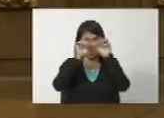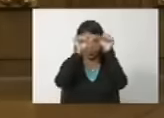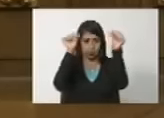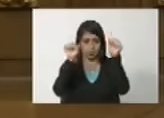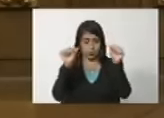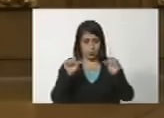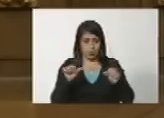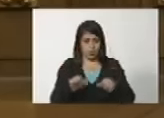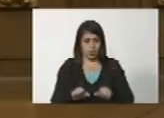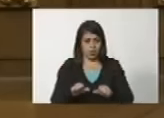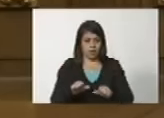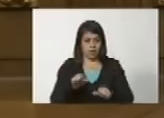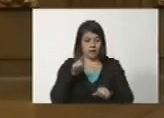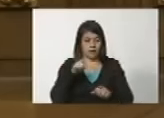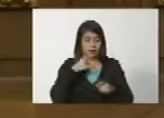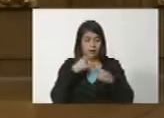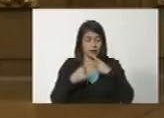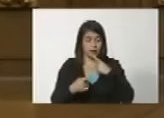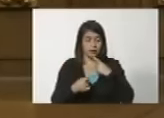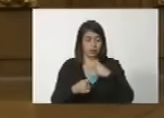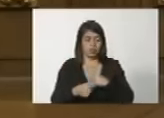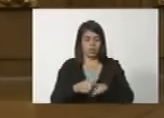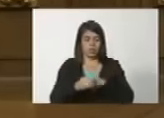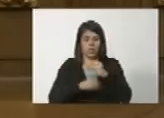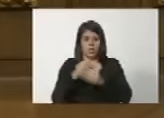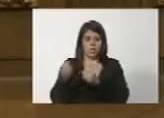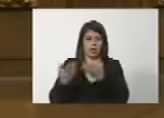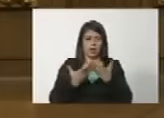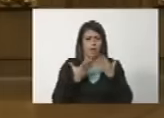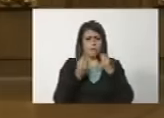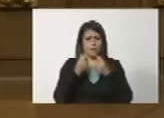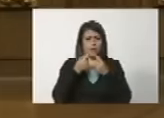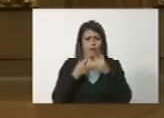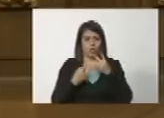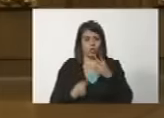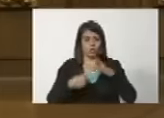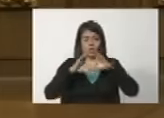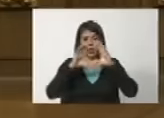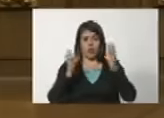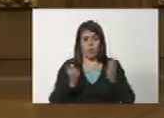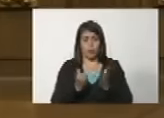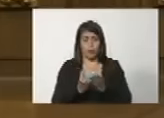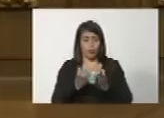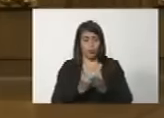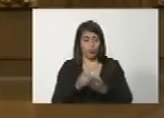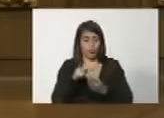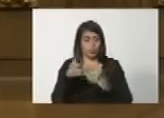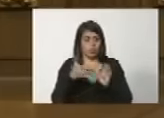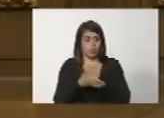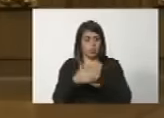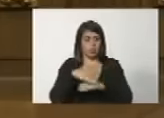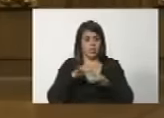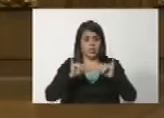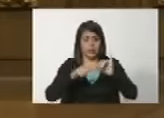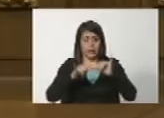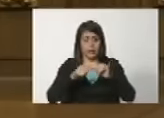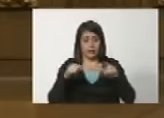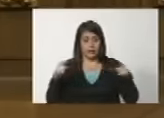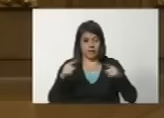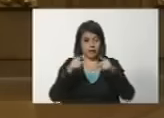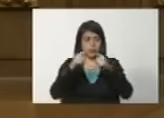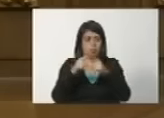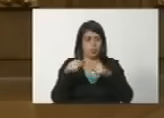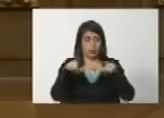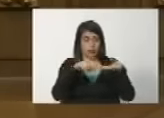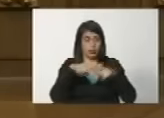una estatua de Nikola Tesla, ese inventor que nos ha dado mucho al mundo en el medio como ingeniero eléctrico, en las